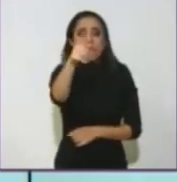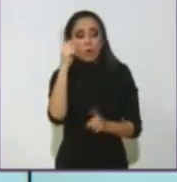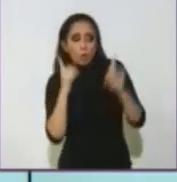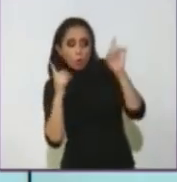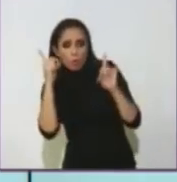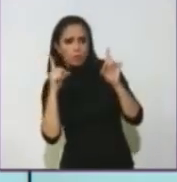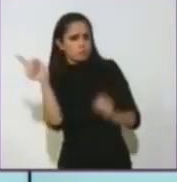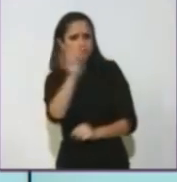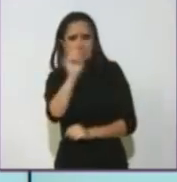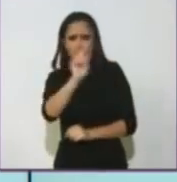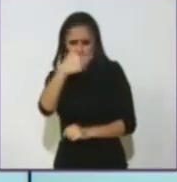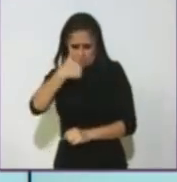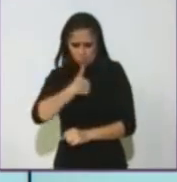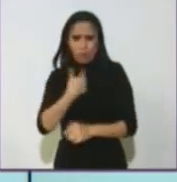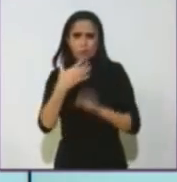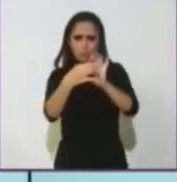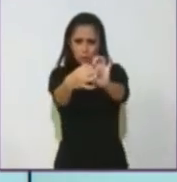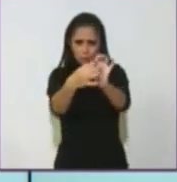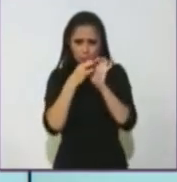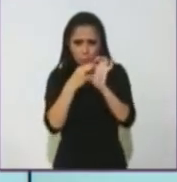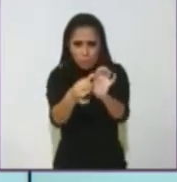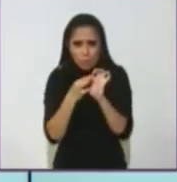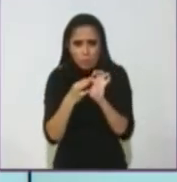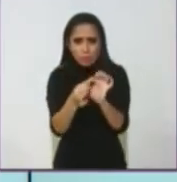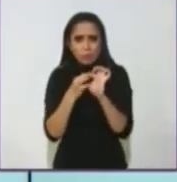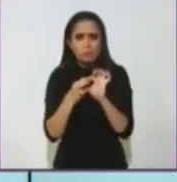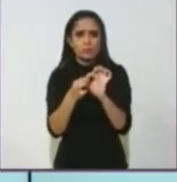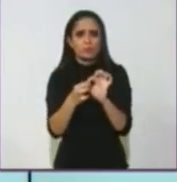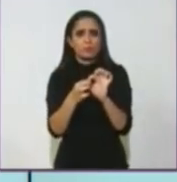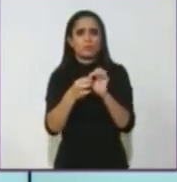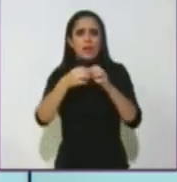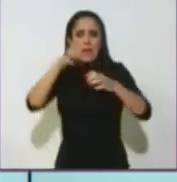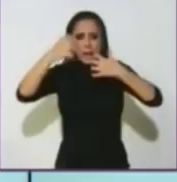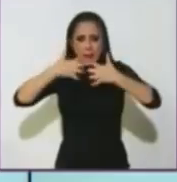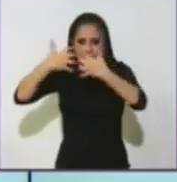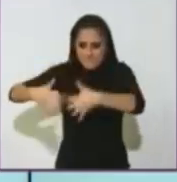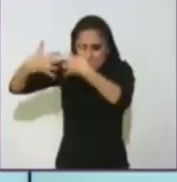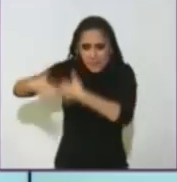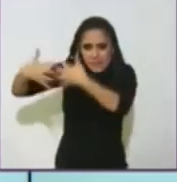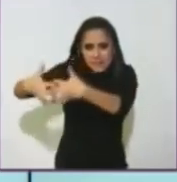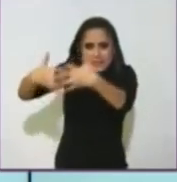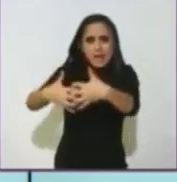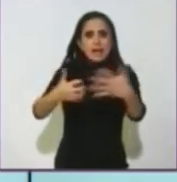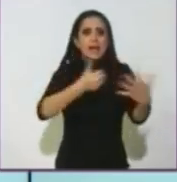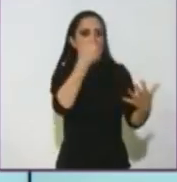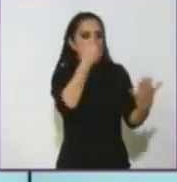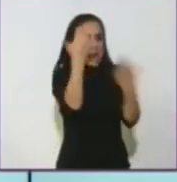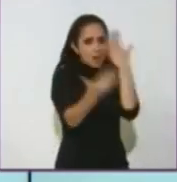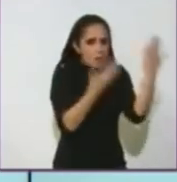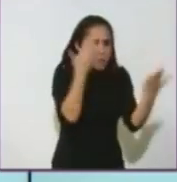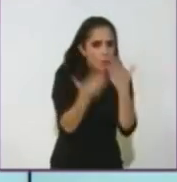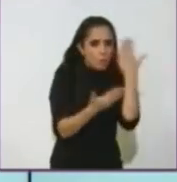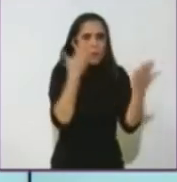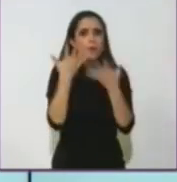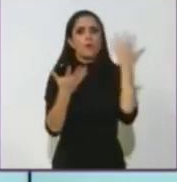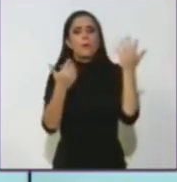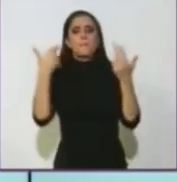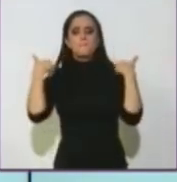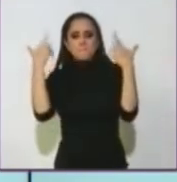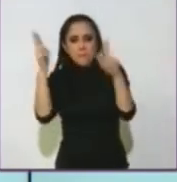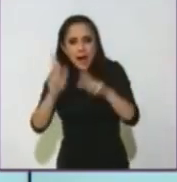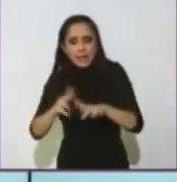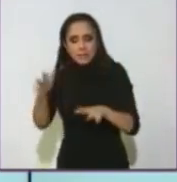vamos a hacer un trabajo junto contigo junto con los empresarios junto con nuestros estudiantes junto con nuestros maestros